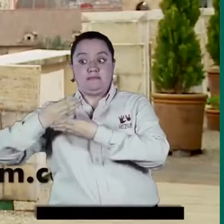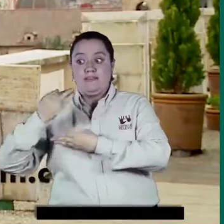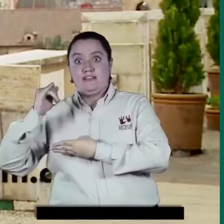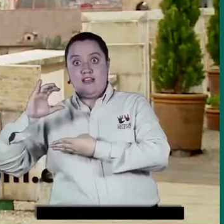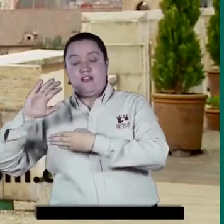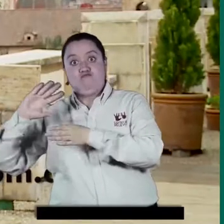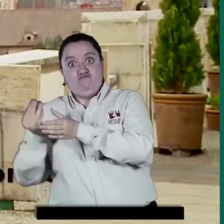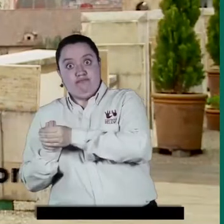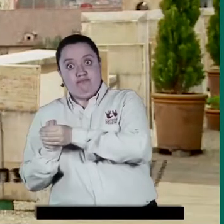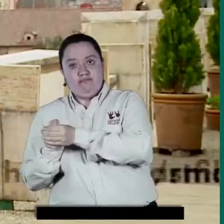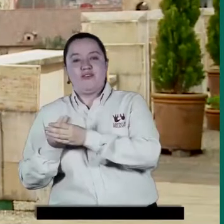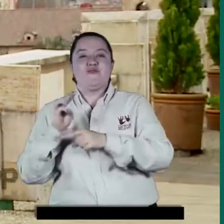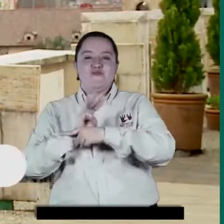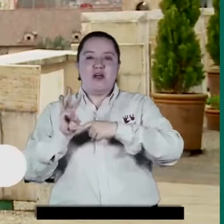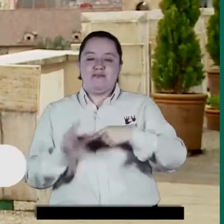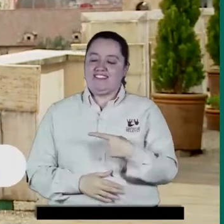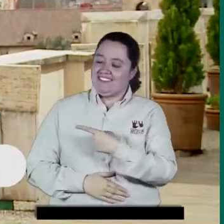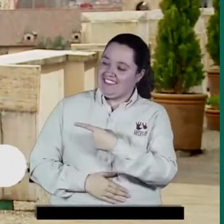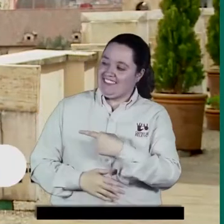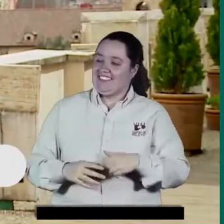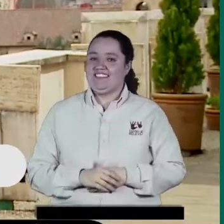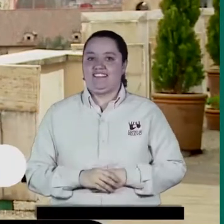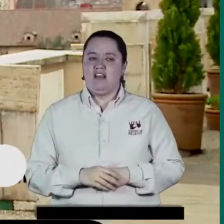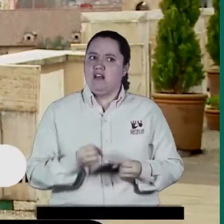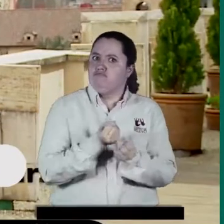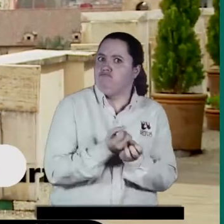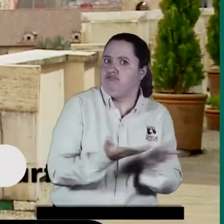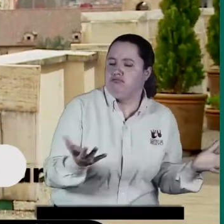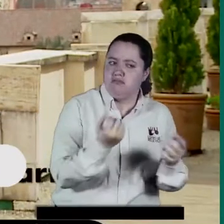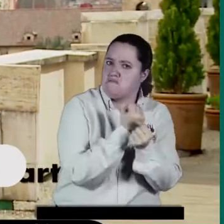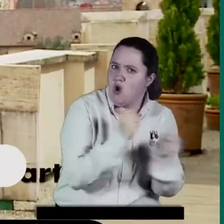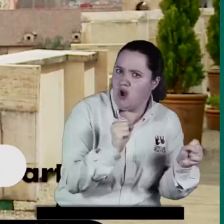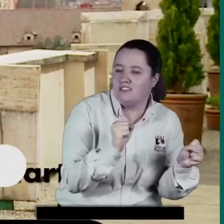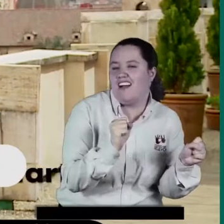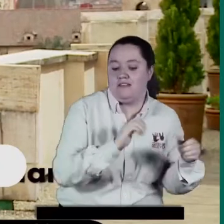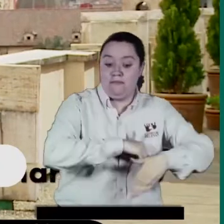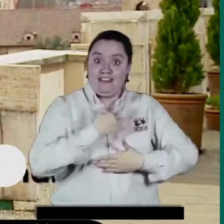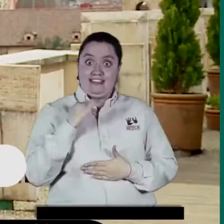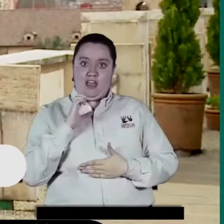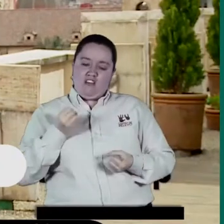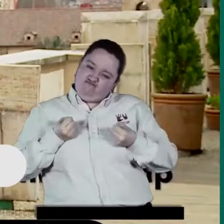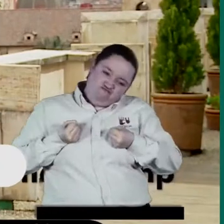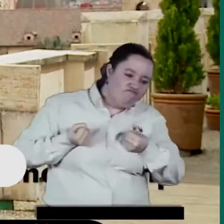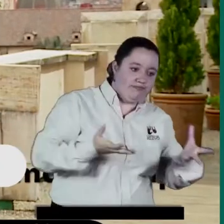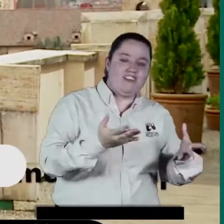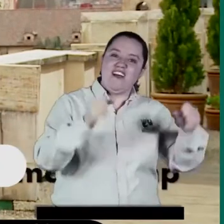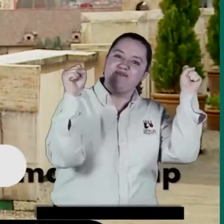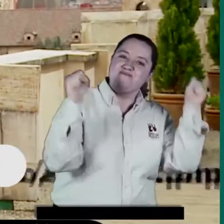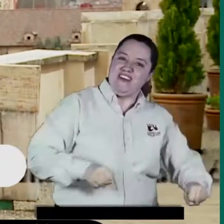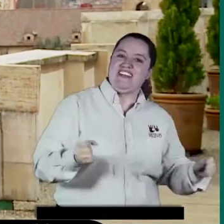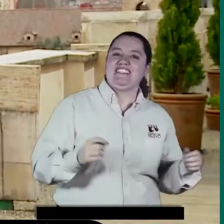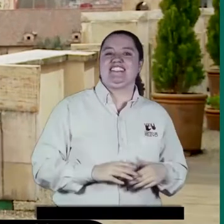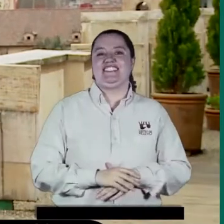de smart yc incluyente tiene esta otra recuerden que desde mintic hacemos posible lo que parecía imposible